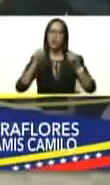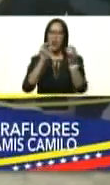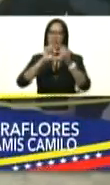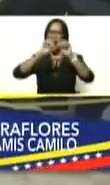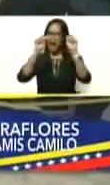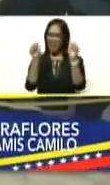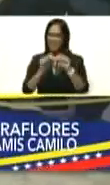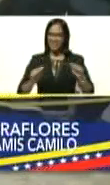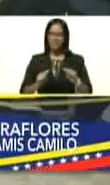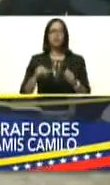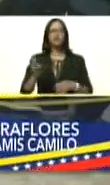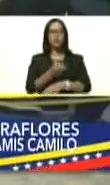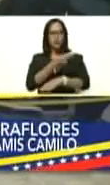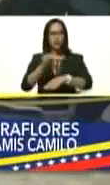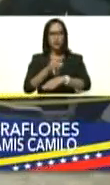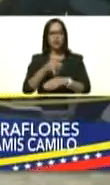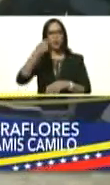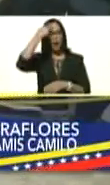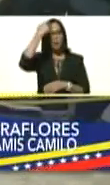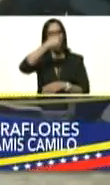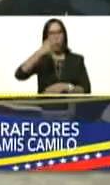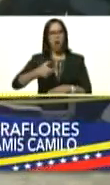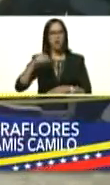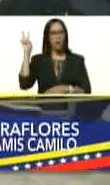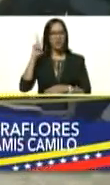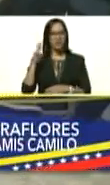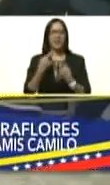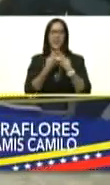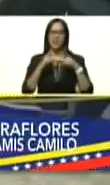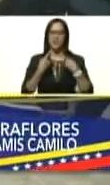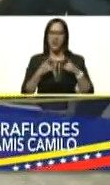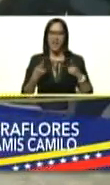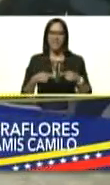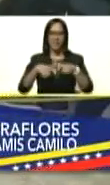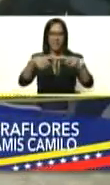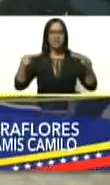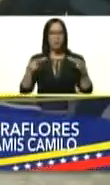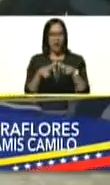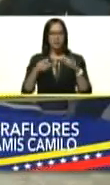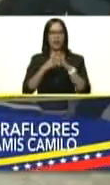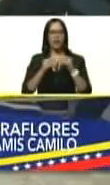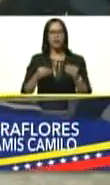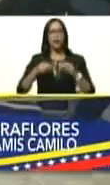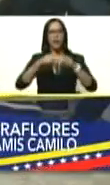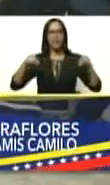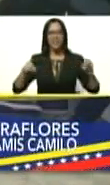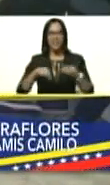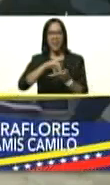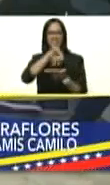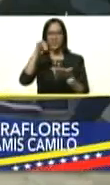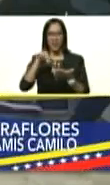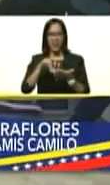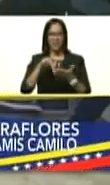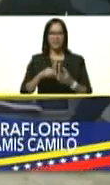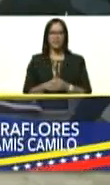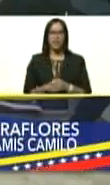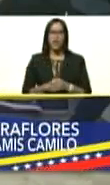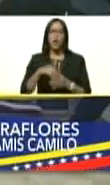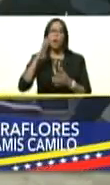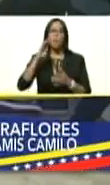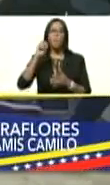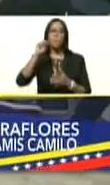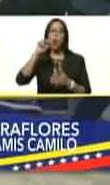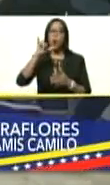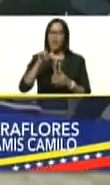su música al pueblo venezolano en los distintos escenarios en todo el territorio nacional. Bonny Cepeda